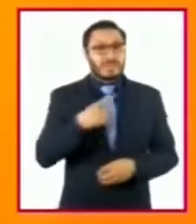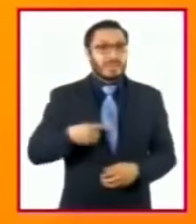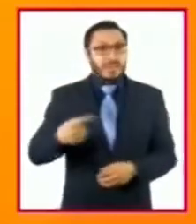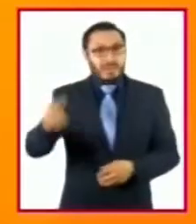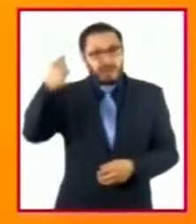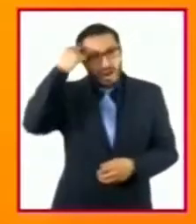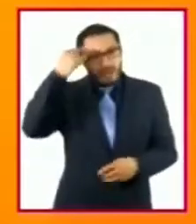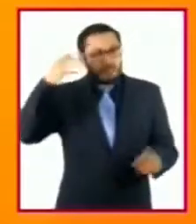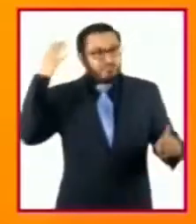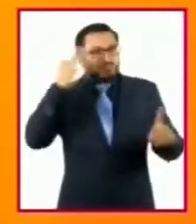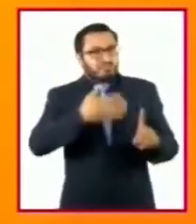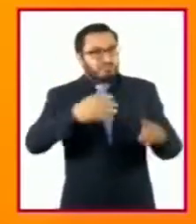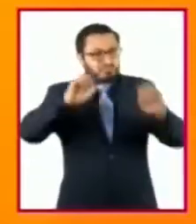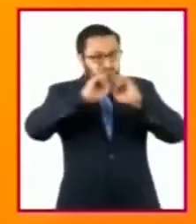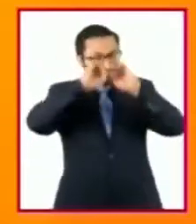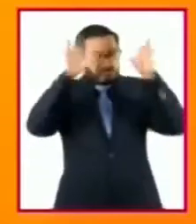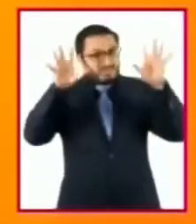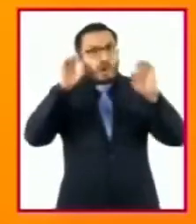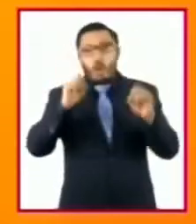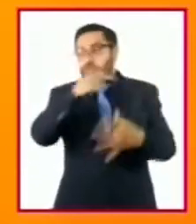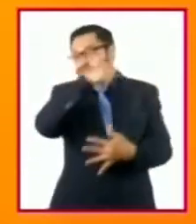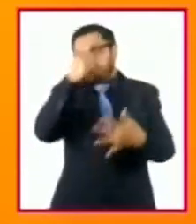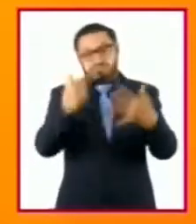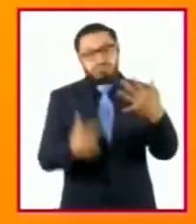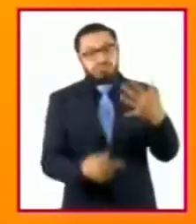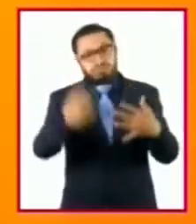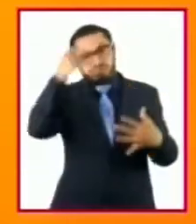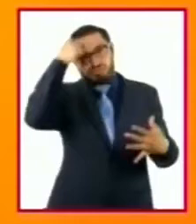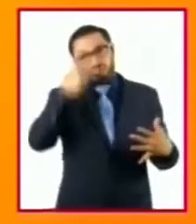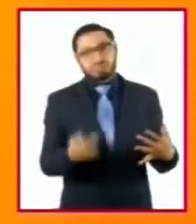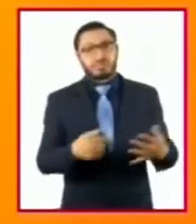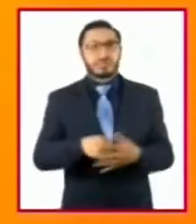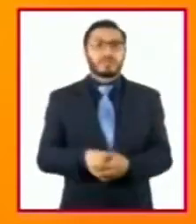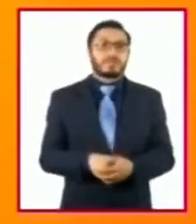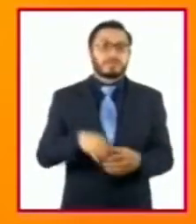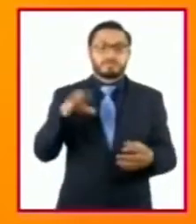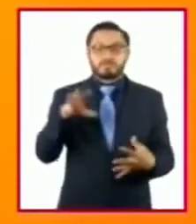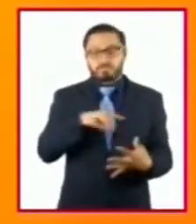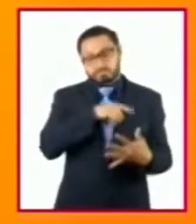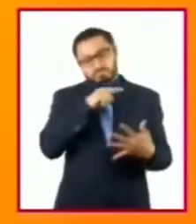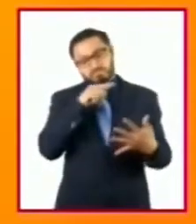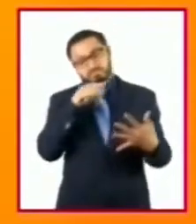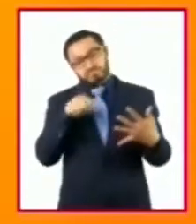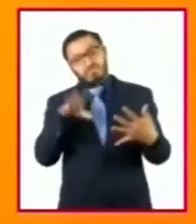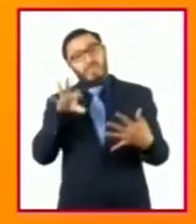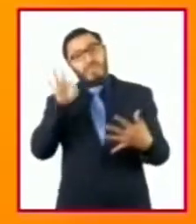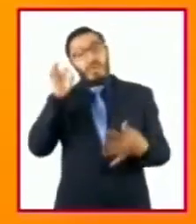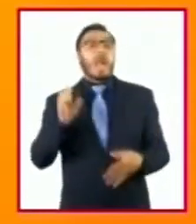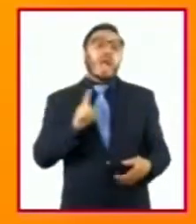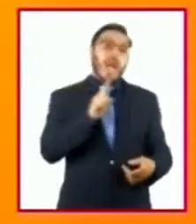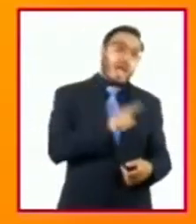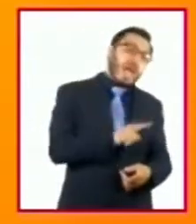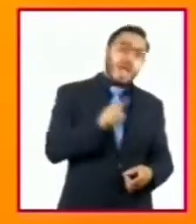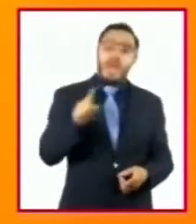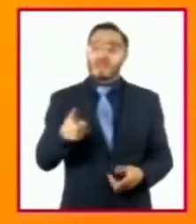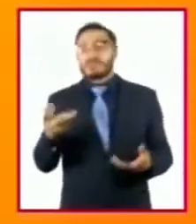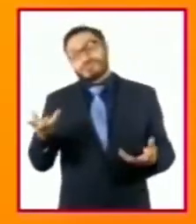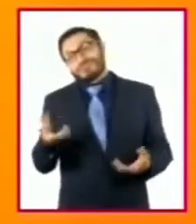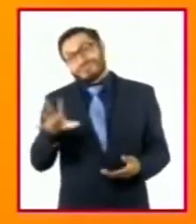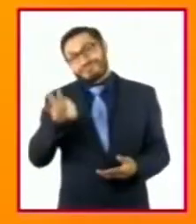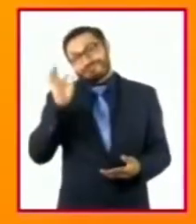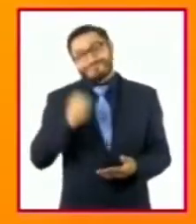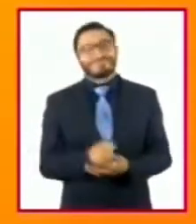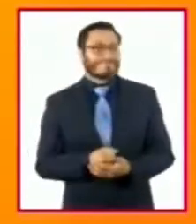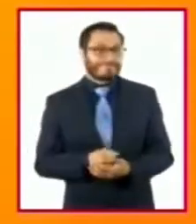o incluso algunos objetivos adelante para que puedan elegir entre uno o dos caminos. Entonces la visión es